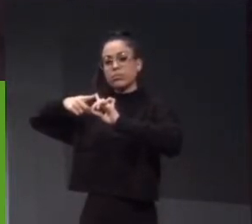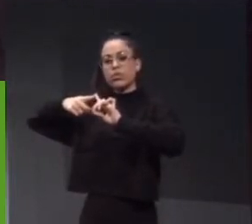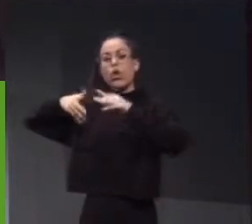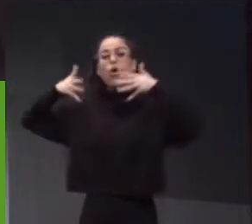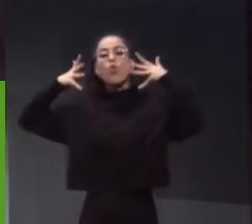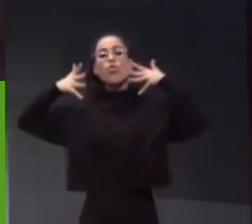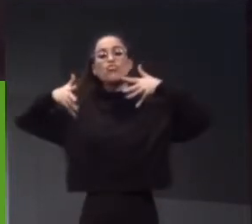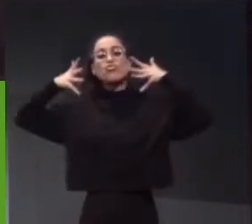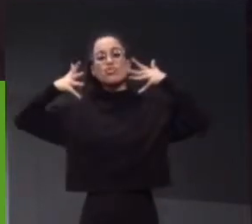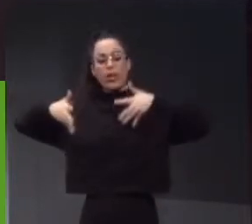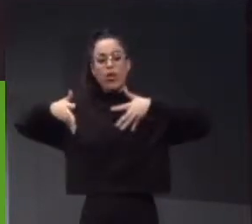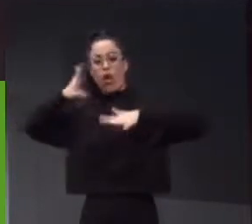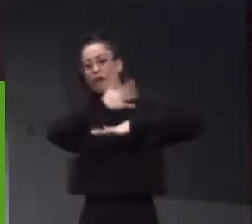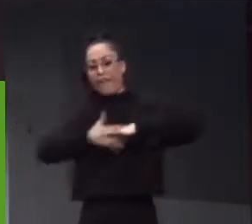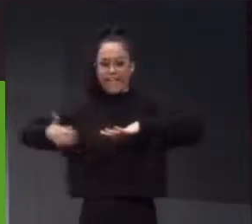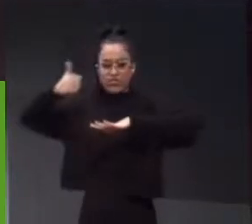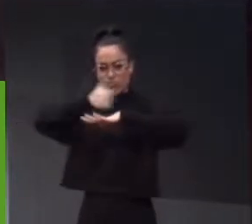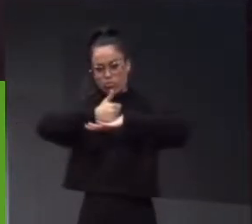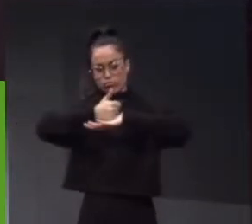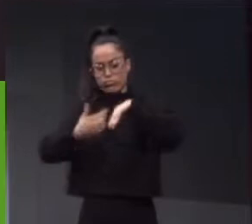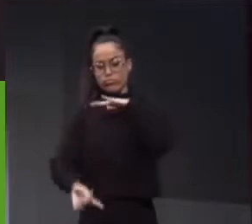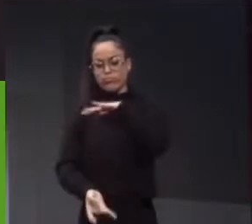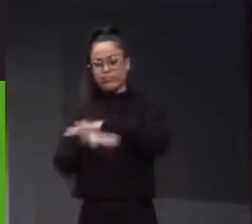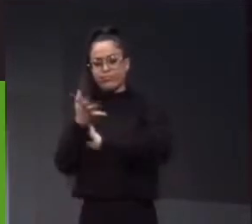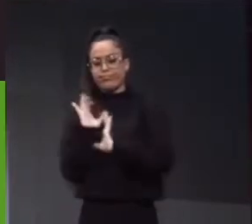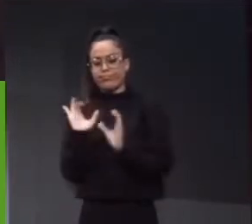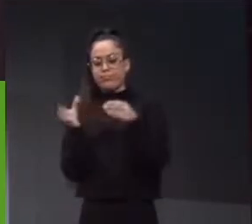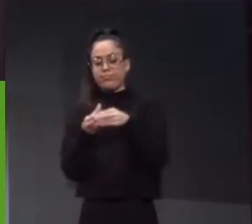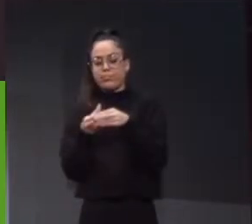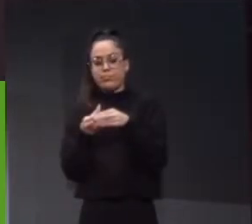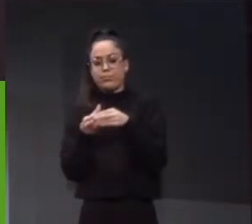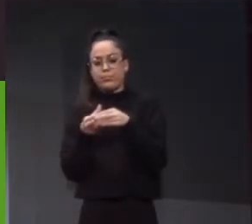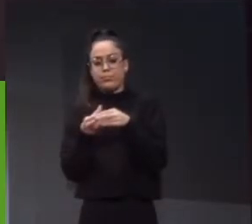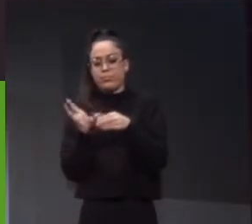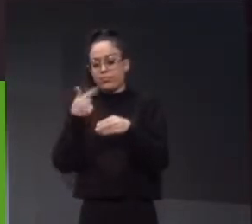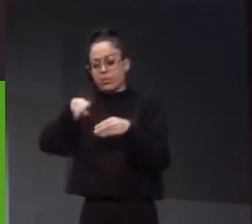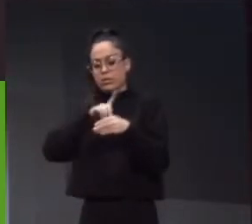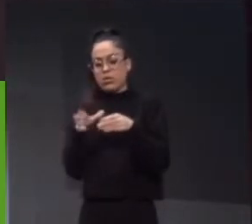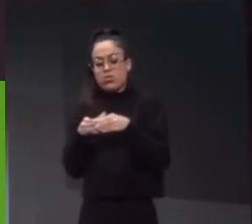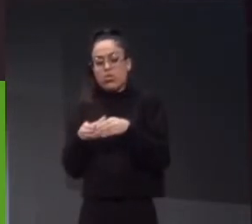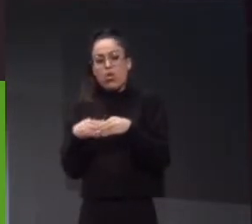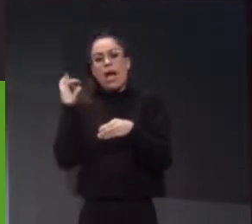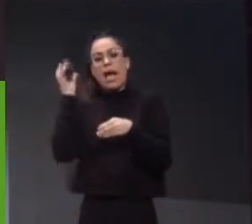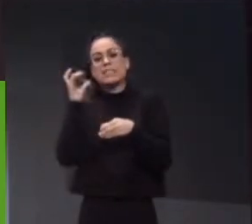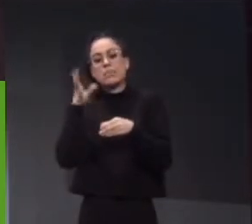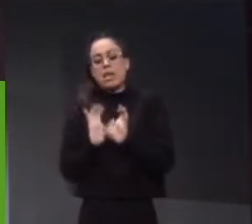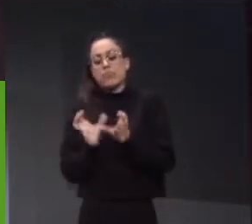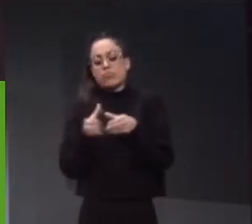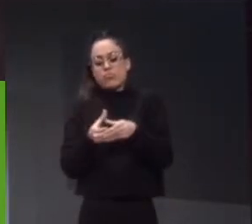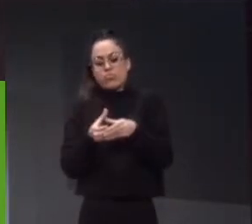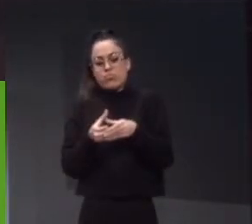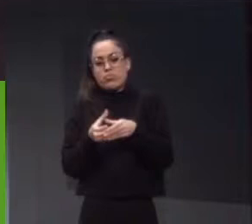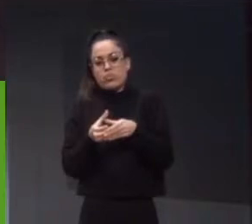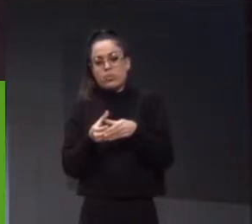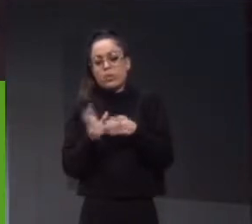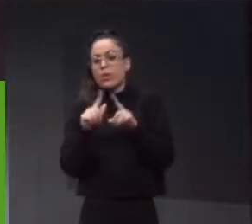su nombre frío y extraño pero pero el que es el nombre legal que es el órgano de gobierno entre asambleas y luego hay